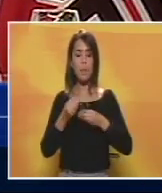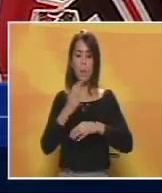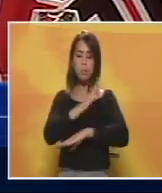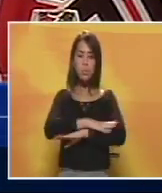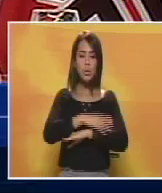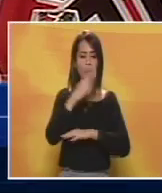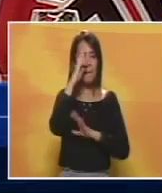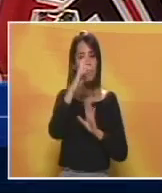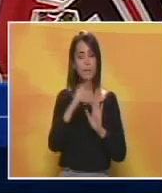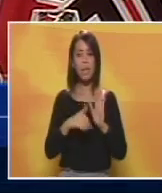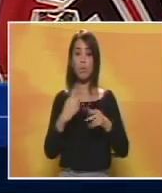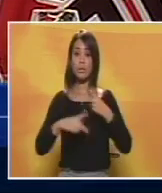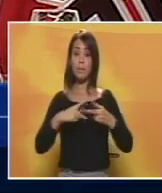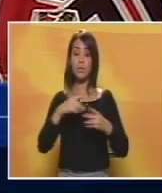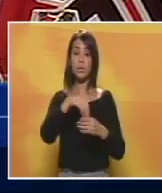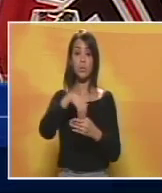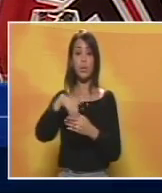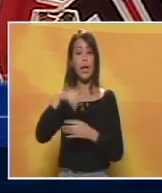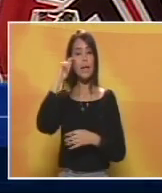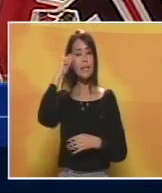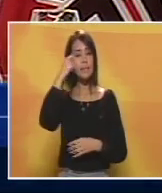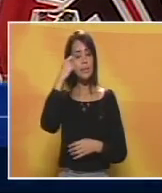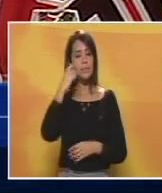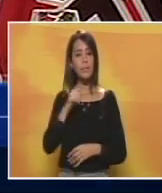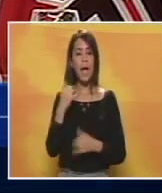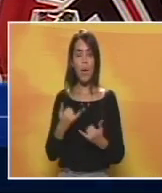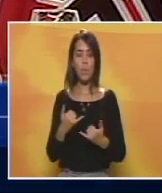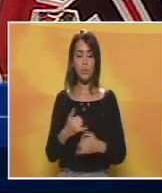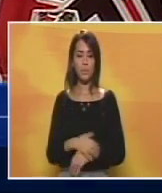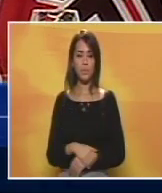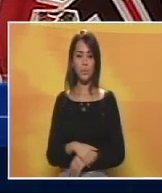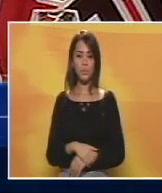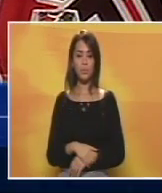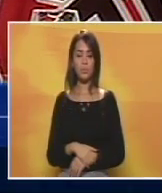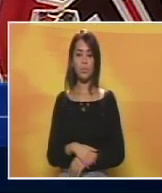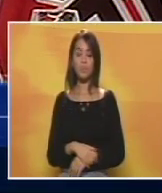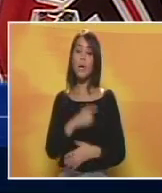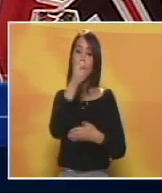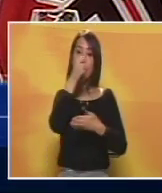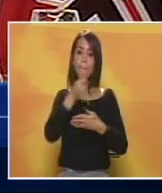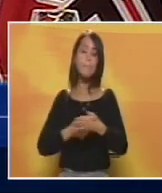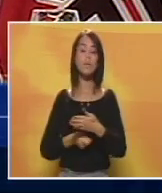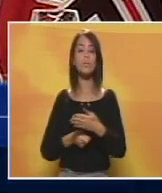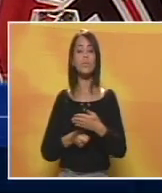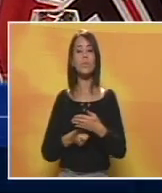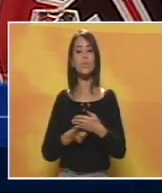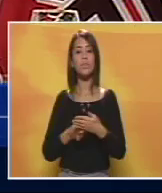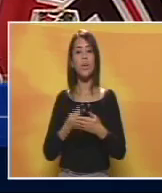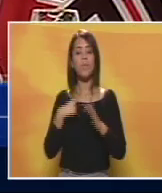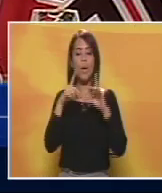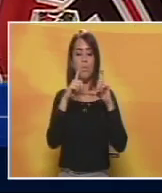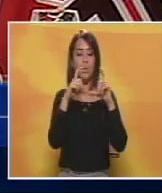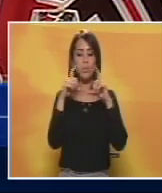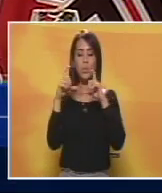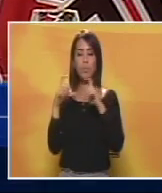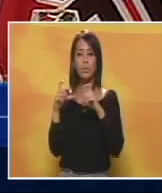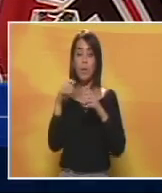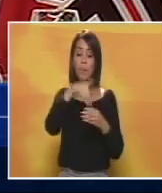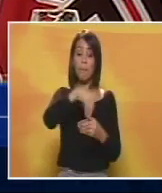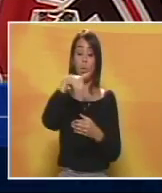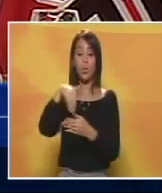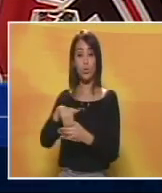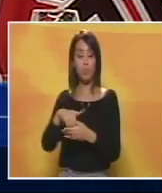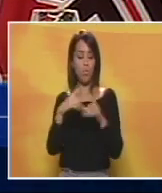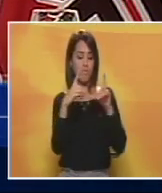este proceso electoral, queremos recordárselas en este momento, como es la prohibición expresa de fotografiar el voto a fin